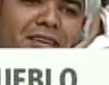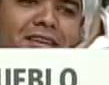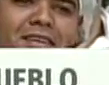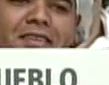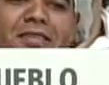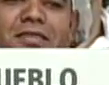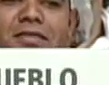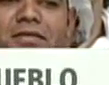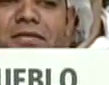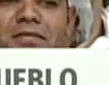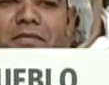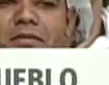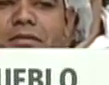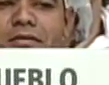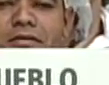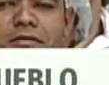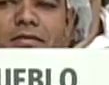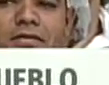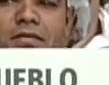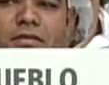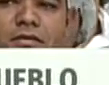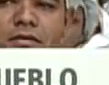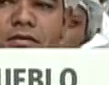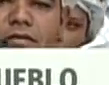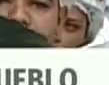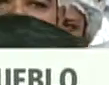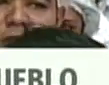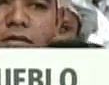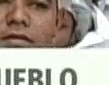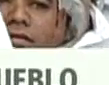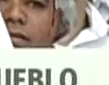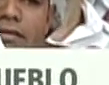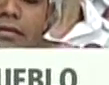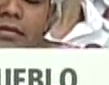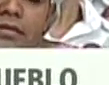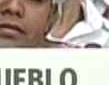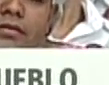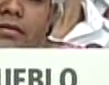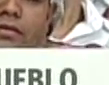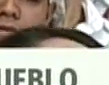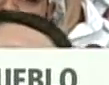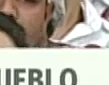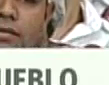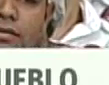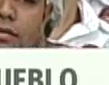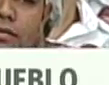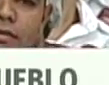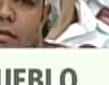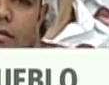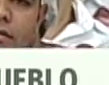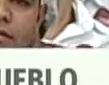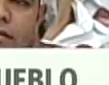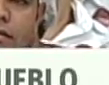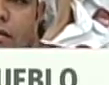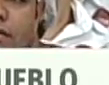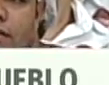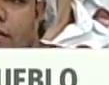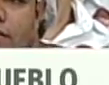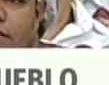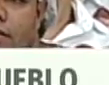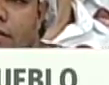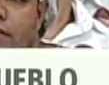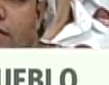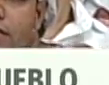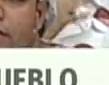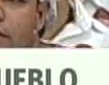bueno producto de la guerra económica en la caída de los precios del petróleo un principio y ahora de la producción son industrias intermedias casi